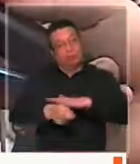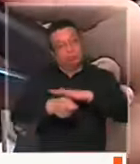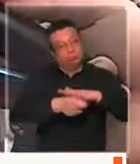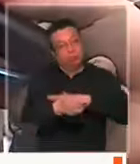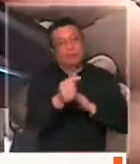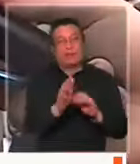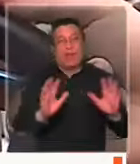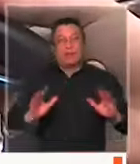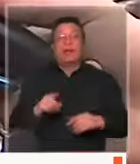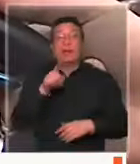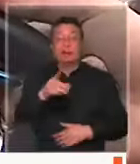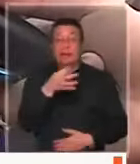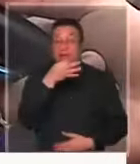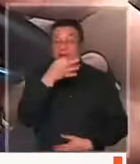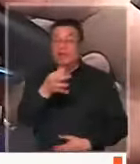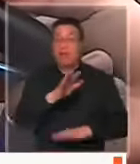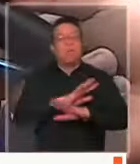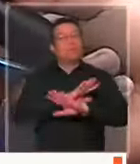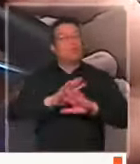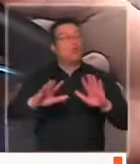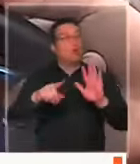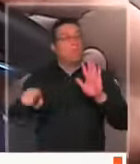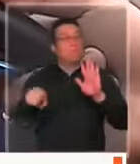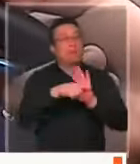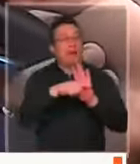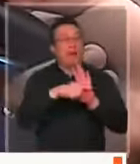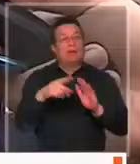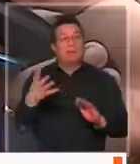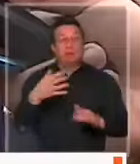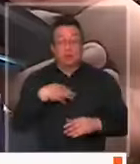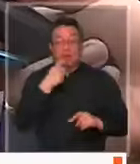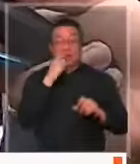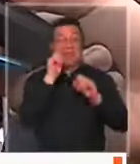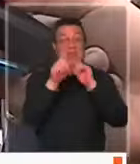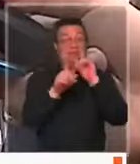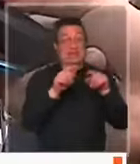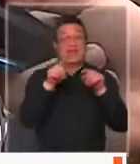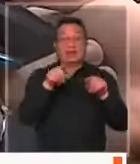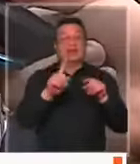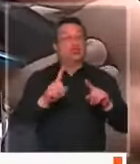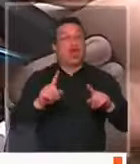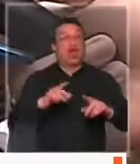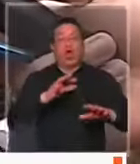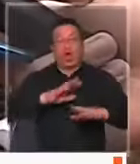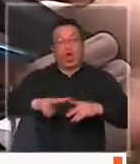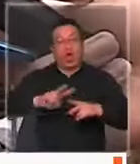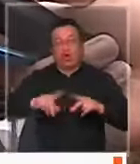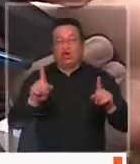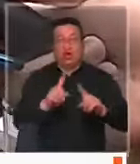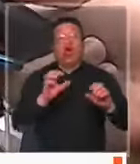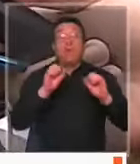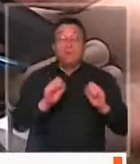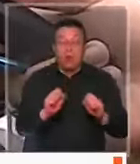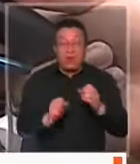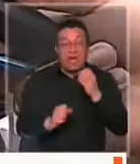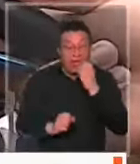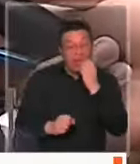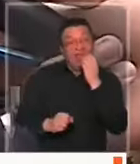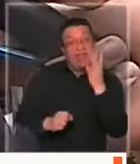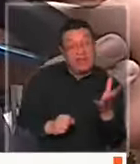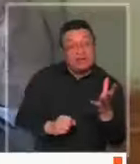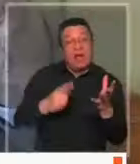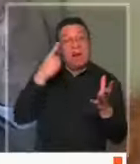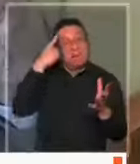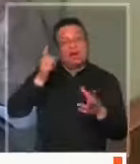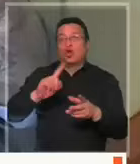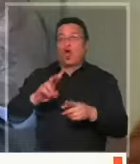que él dijo está muy mal. La tesis nuestra de defensa es que no hizo cosas. Puede haber dicho, pero no